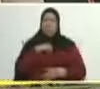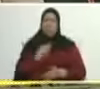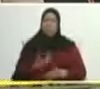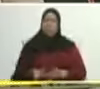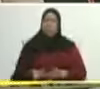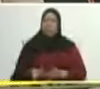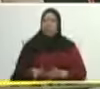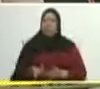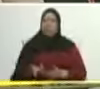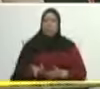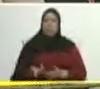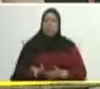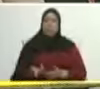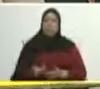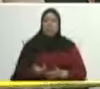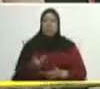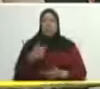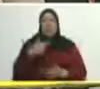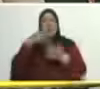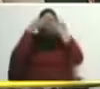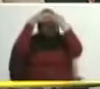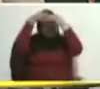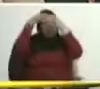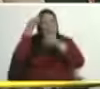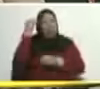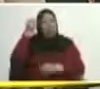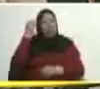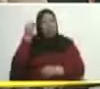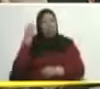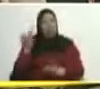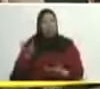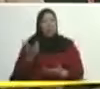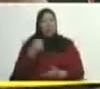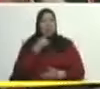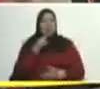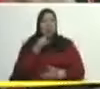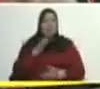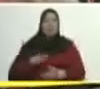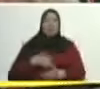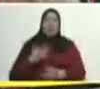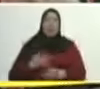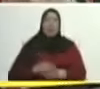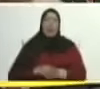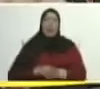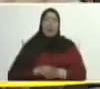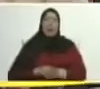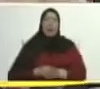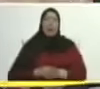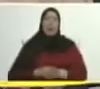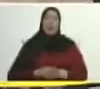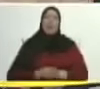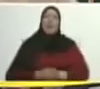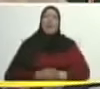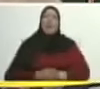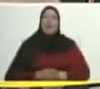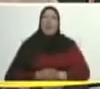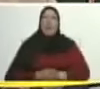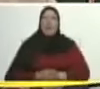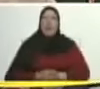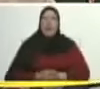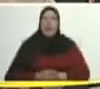Y lo que quiero decir con esto es que hemos sido independientes durante mucho tiempo, Nicolás.